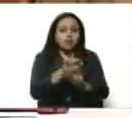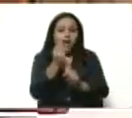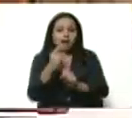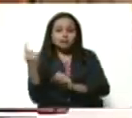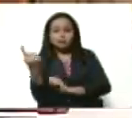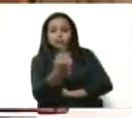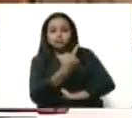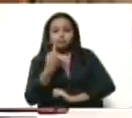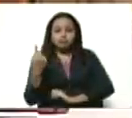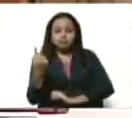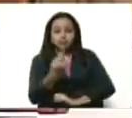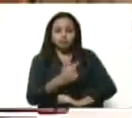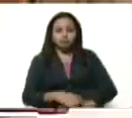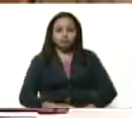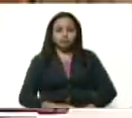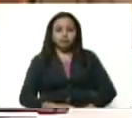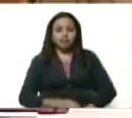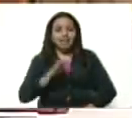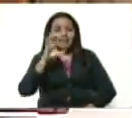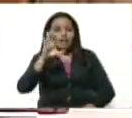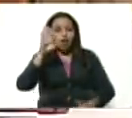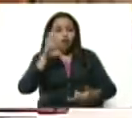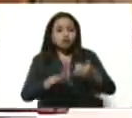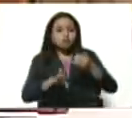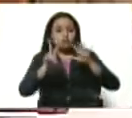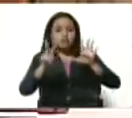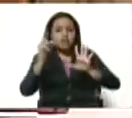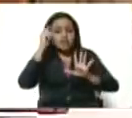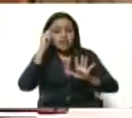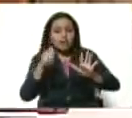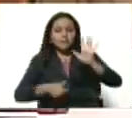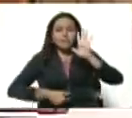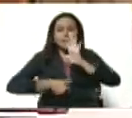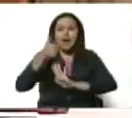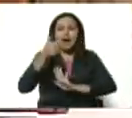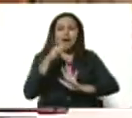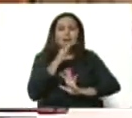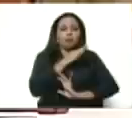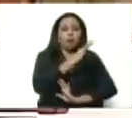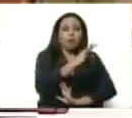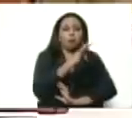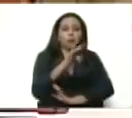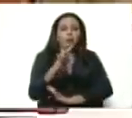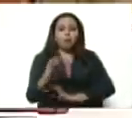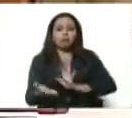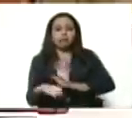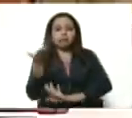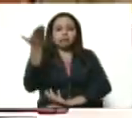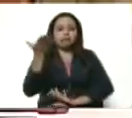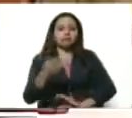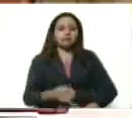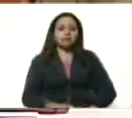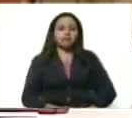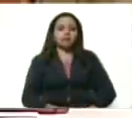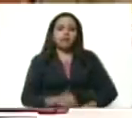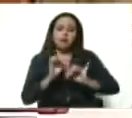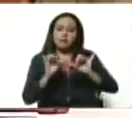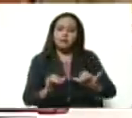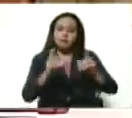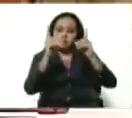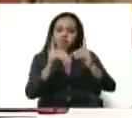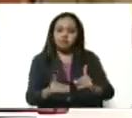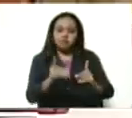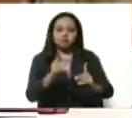estados que en los últimos siete días han reportado un crecimiento de sus casos activos y por tanto debemos tener